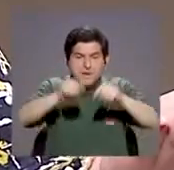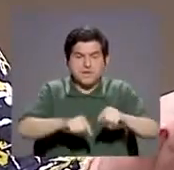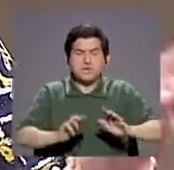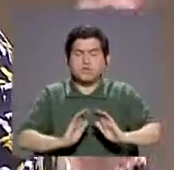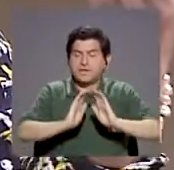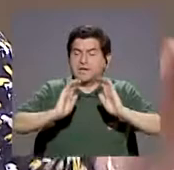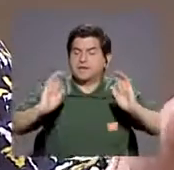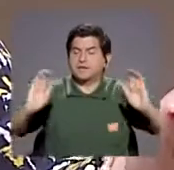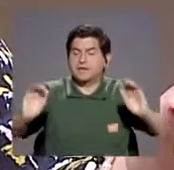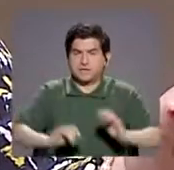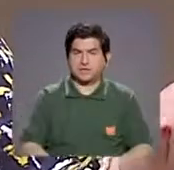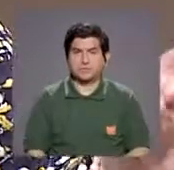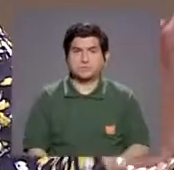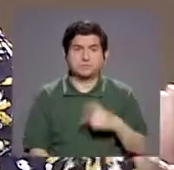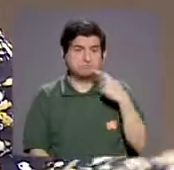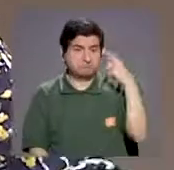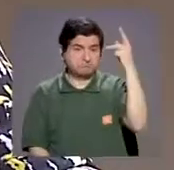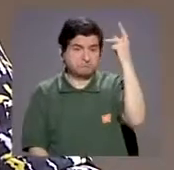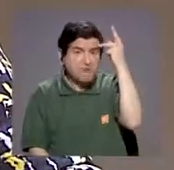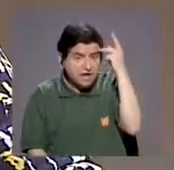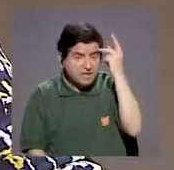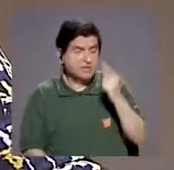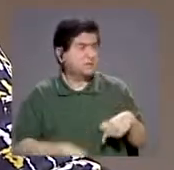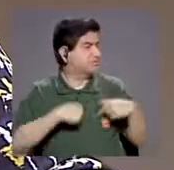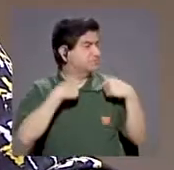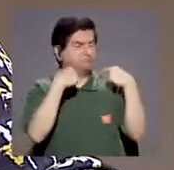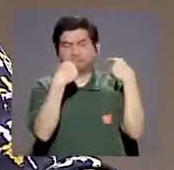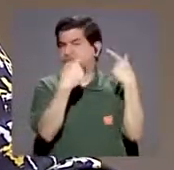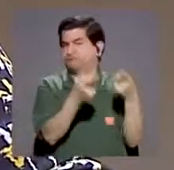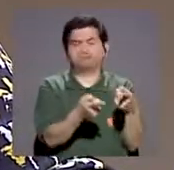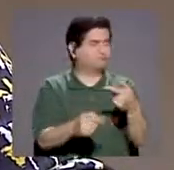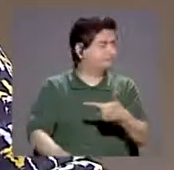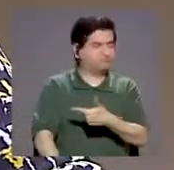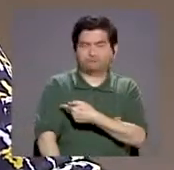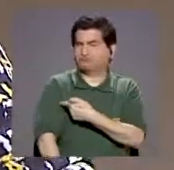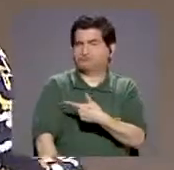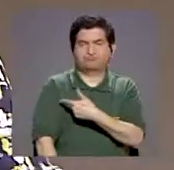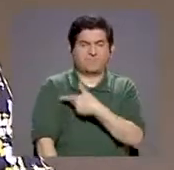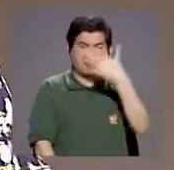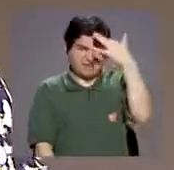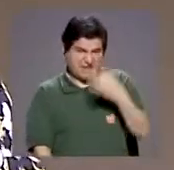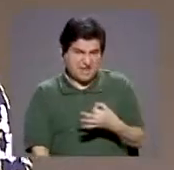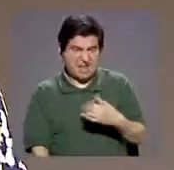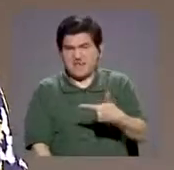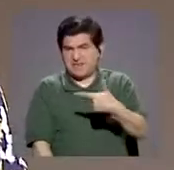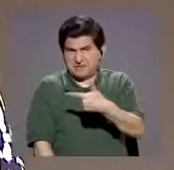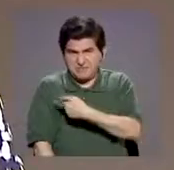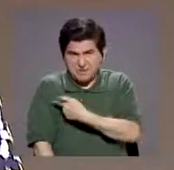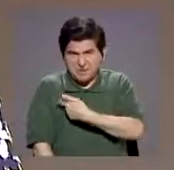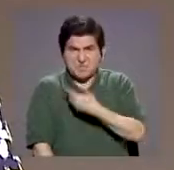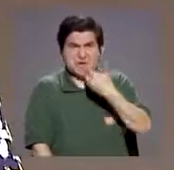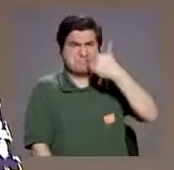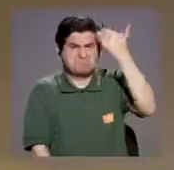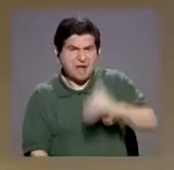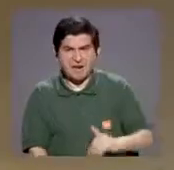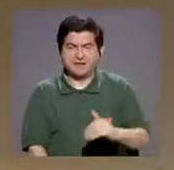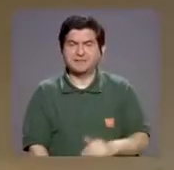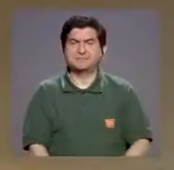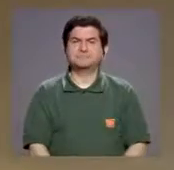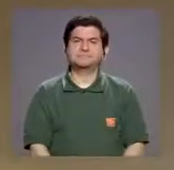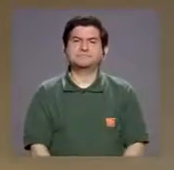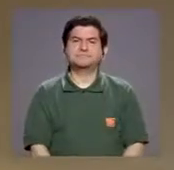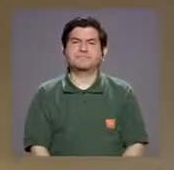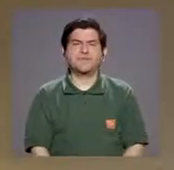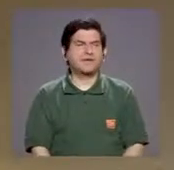niños que esos padres no los han llevado a vacunarse porque creen que las vacunas son malas y